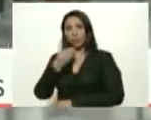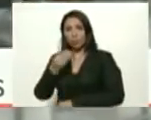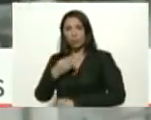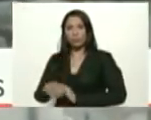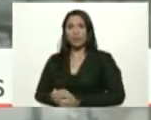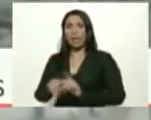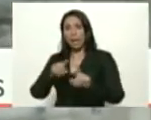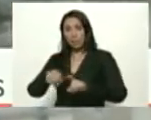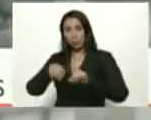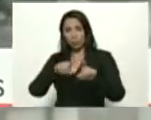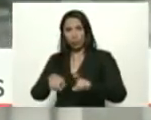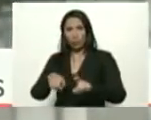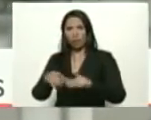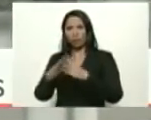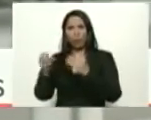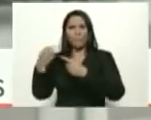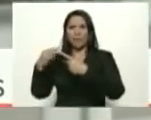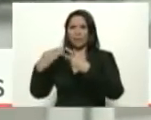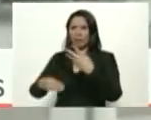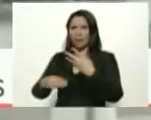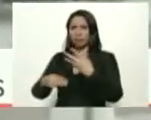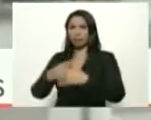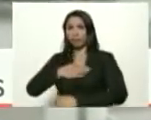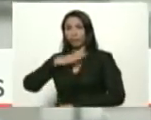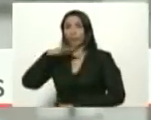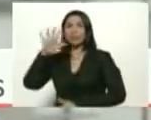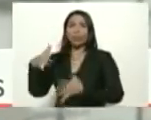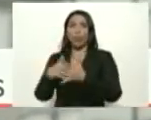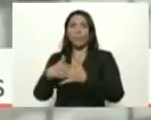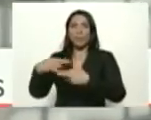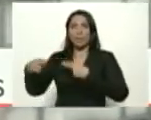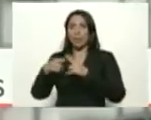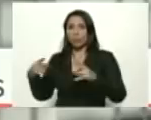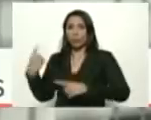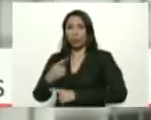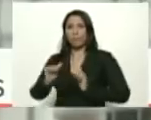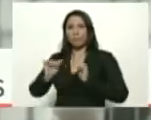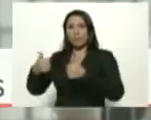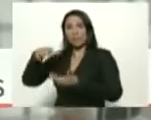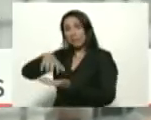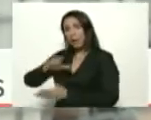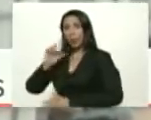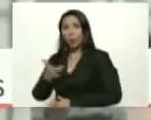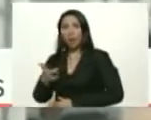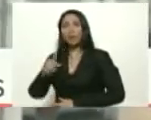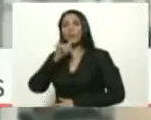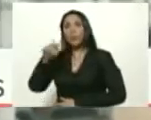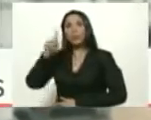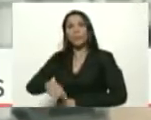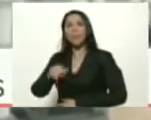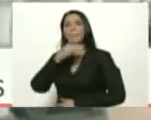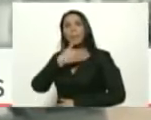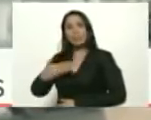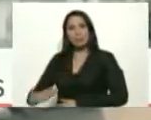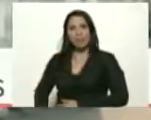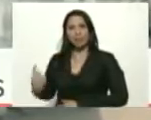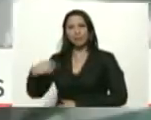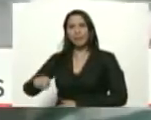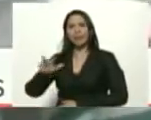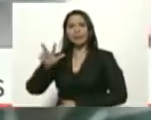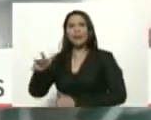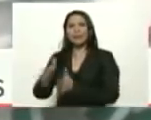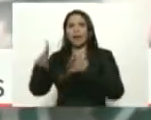que tenemos acá para cubrir las 5.000 hectáreas solo en el arranque del estado Guárico. Le informo también, presidente, tiene tres